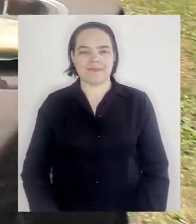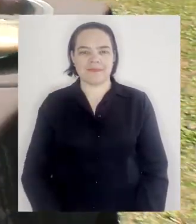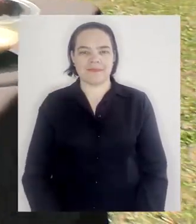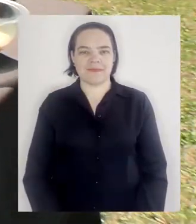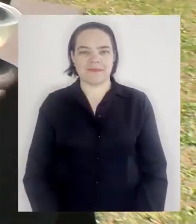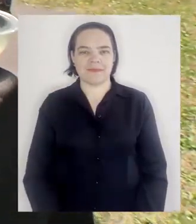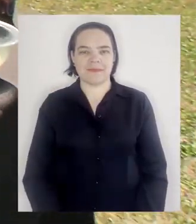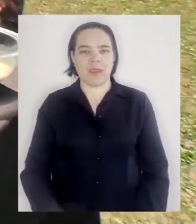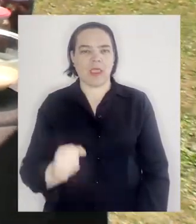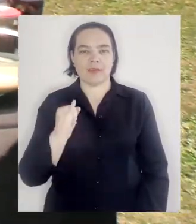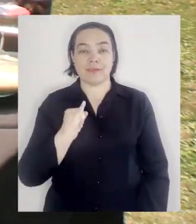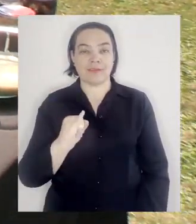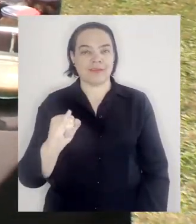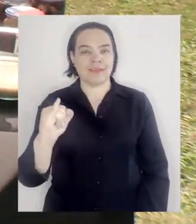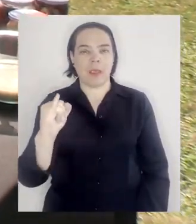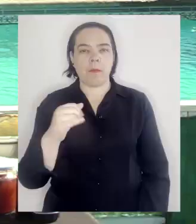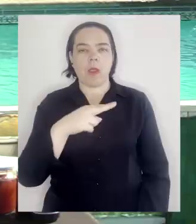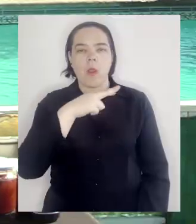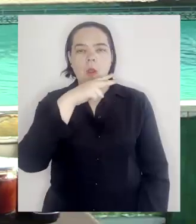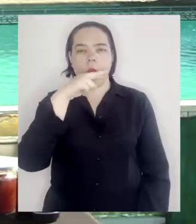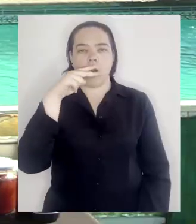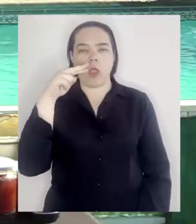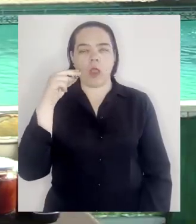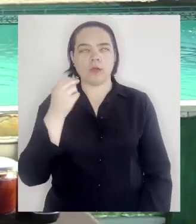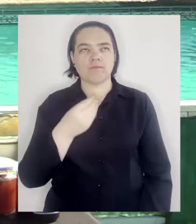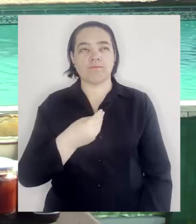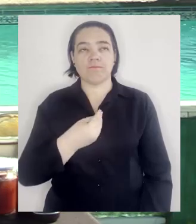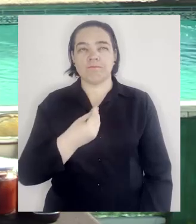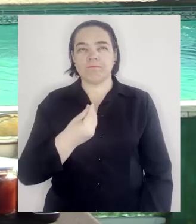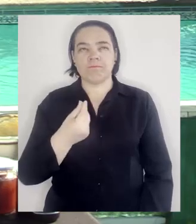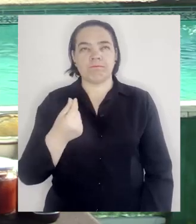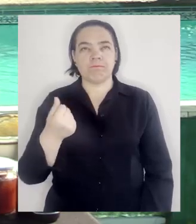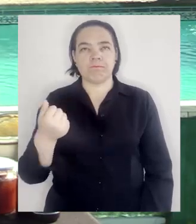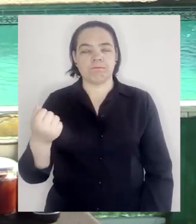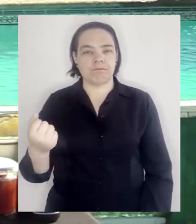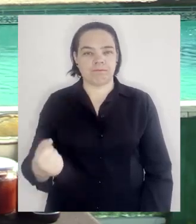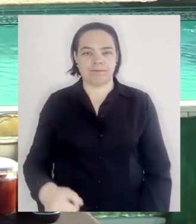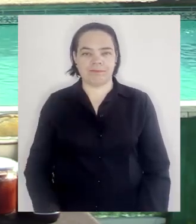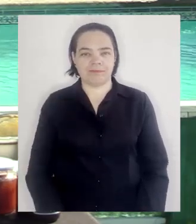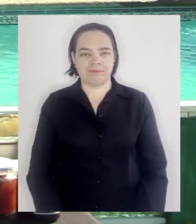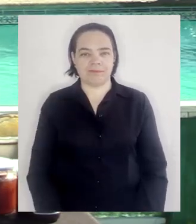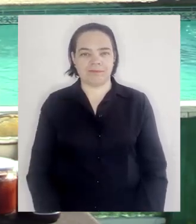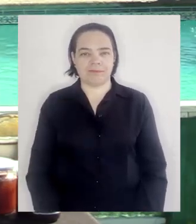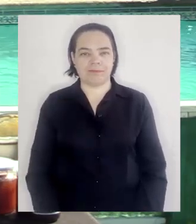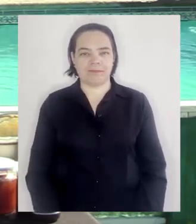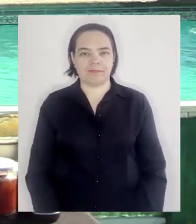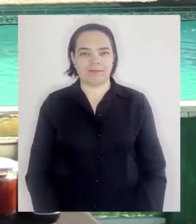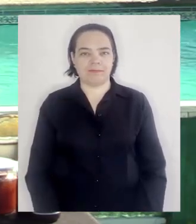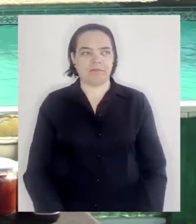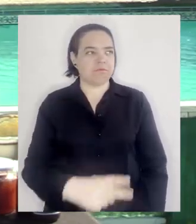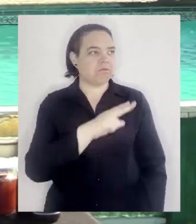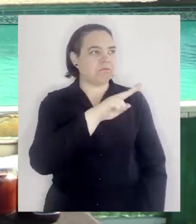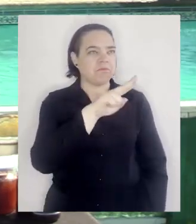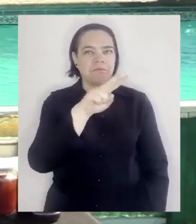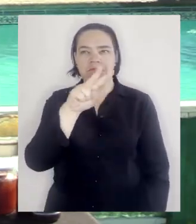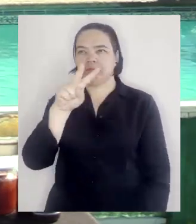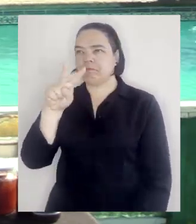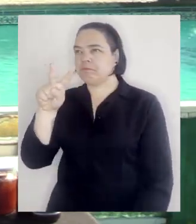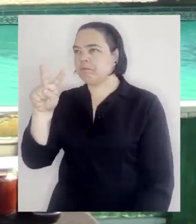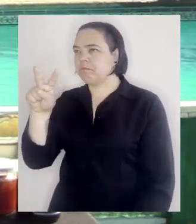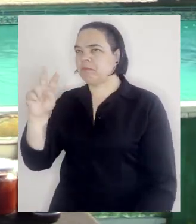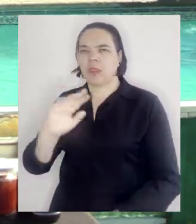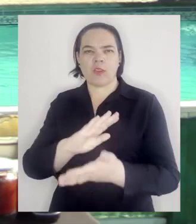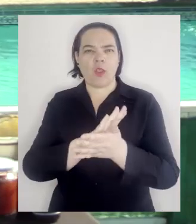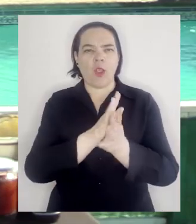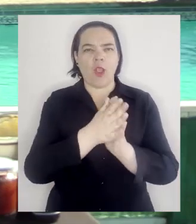Siempre sale buen olor en todo lo que se cocina, aunque estemos al aire libre, acá con esta vista hermosa, campo, todo verde, así en nuestro valle,